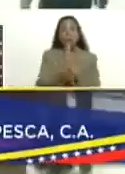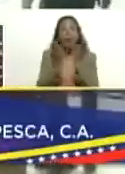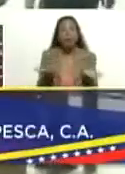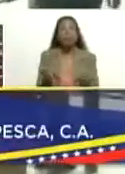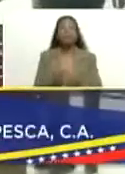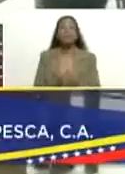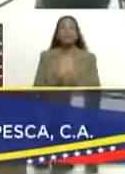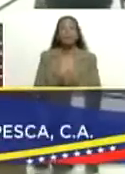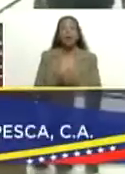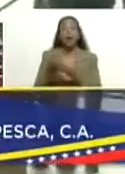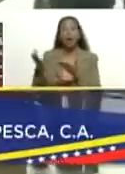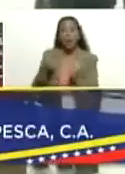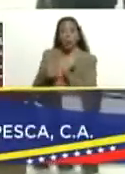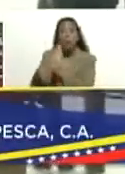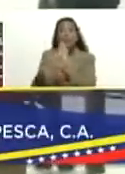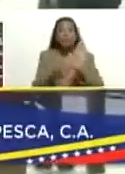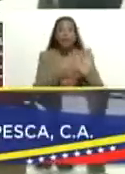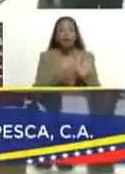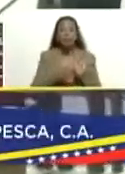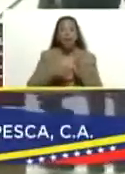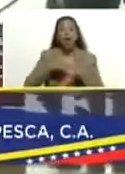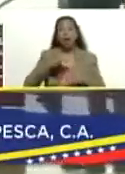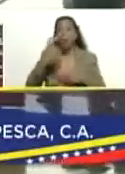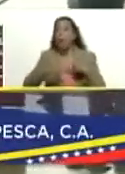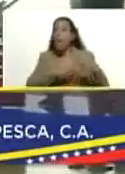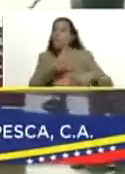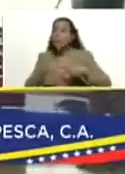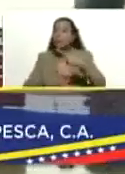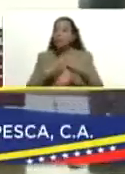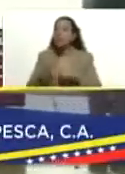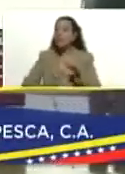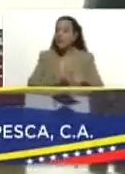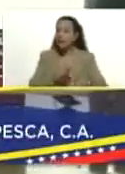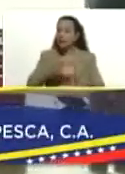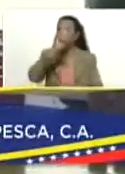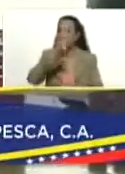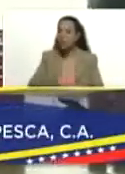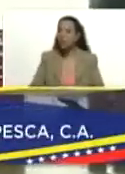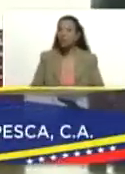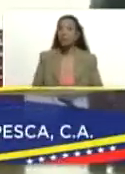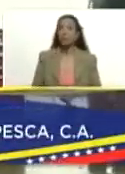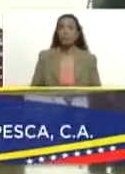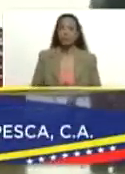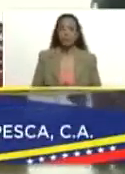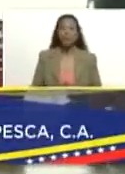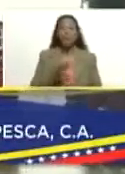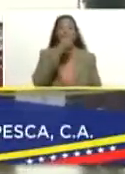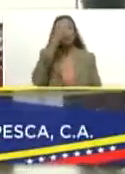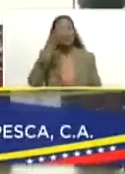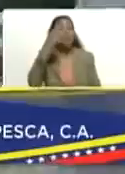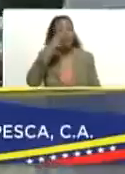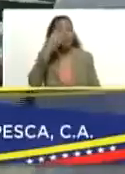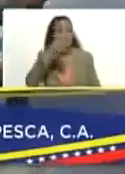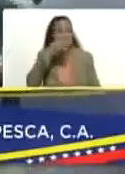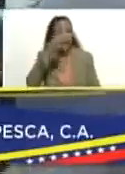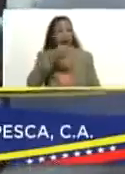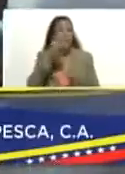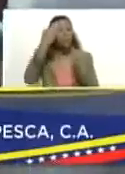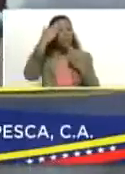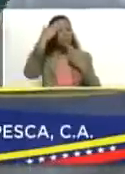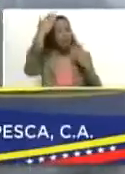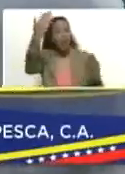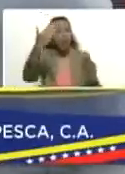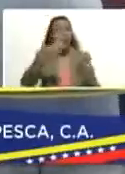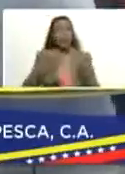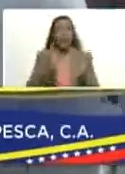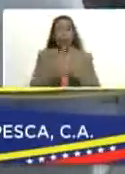Macu, que nos mostraras aquí parte de lo que es el proceso. Buenas tardes, señor presidente. Los saludo, sí, desde